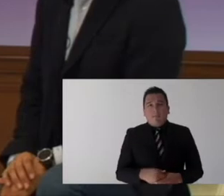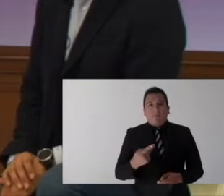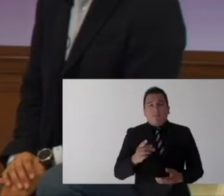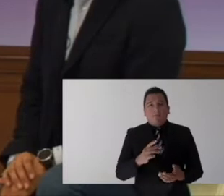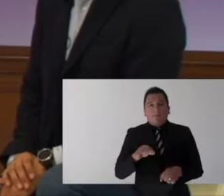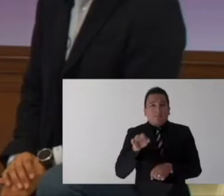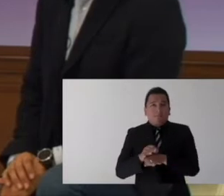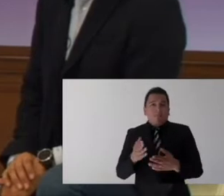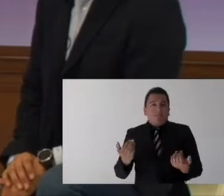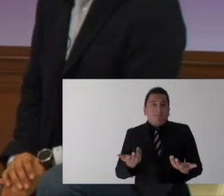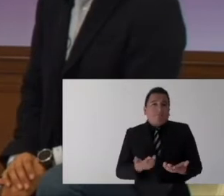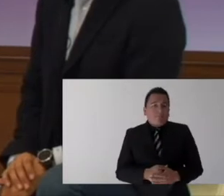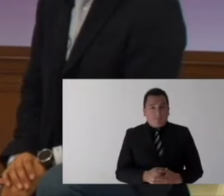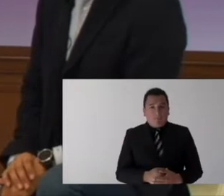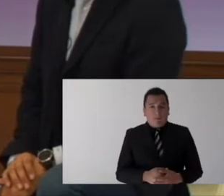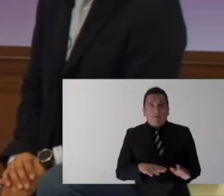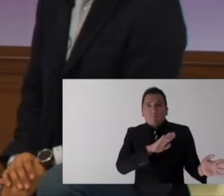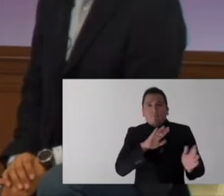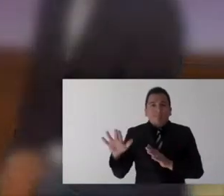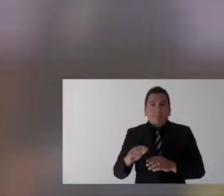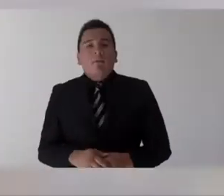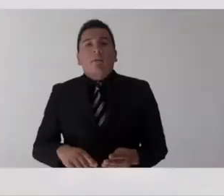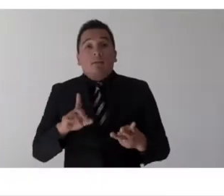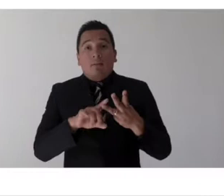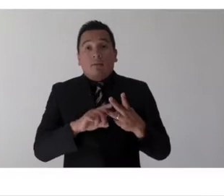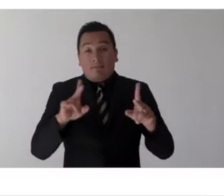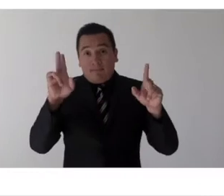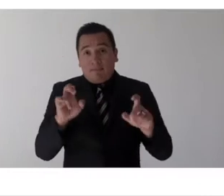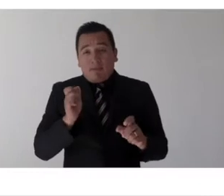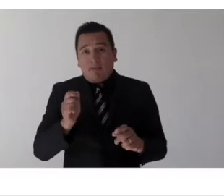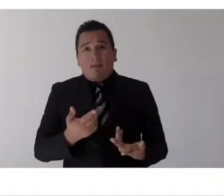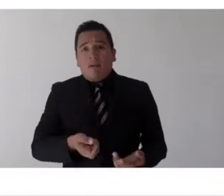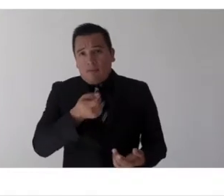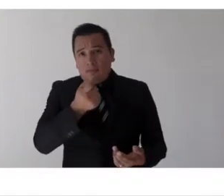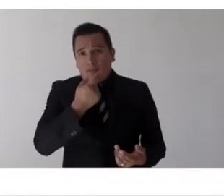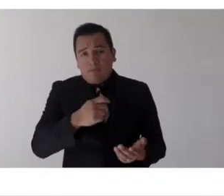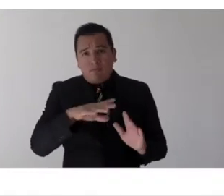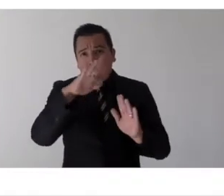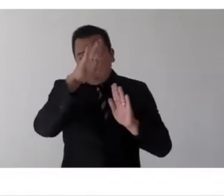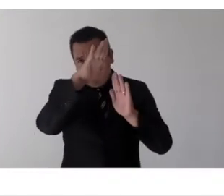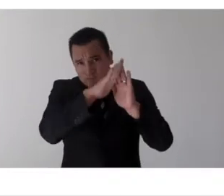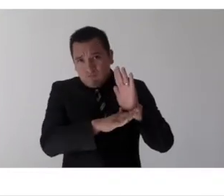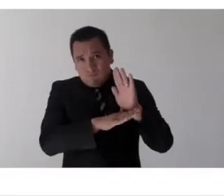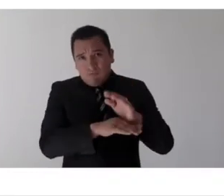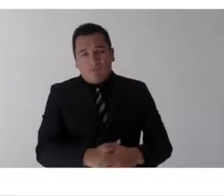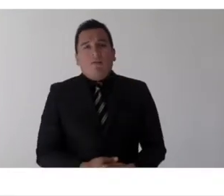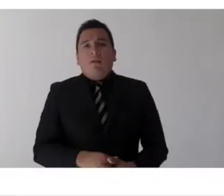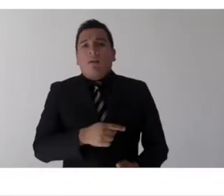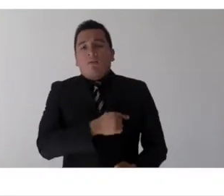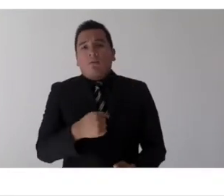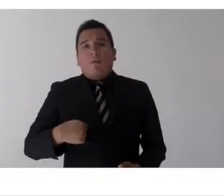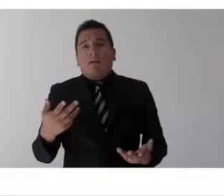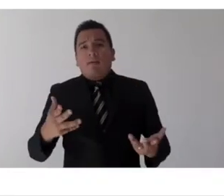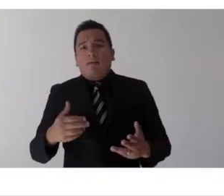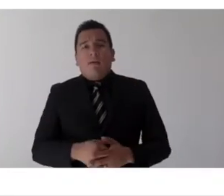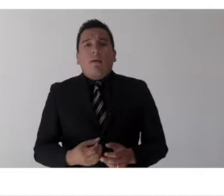Tenemos un tercero, que es el tema de desabasto de medicamentos. Recientemente hemos llamado la campaña No al Huachicol de Medicinas, que